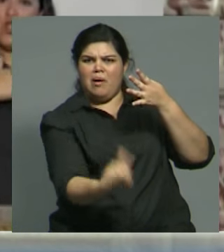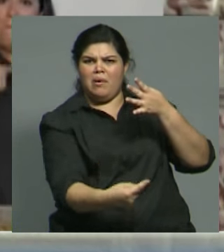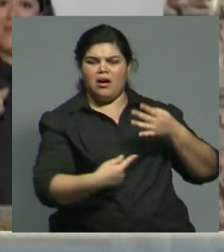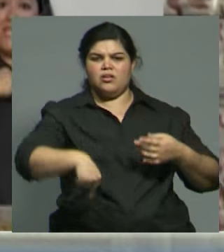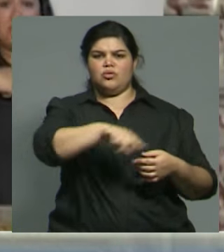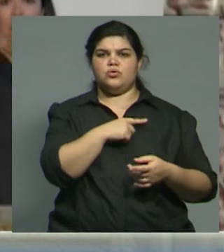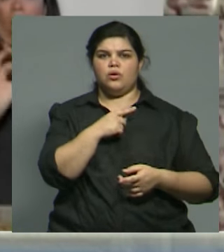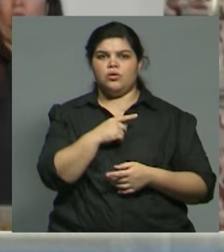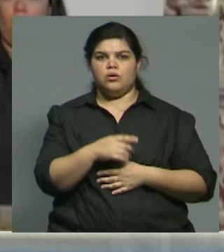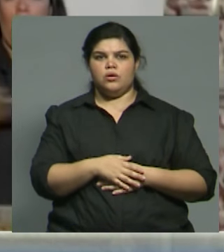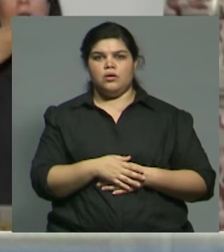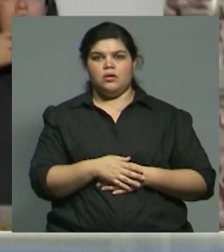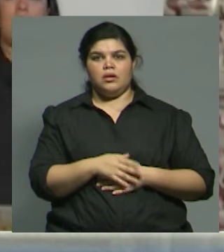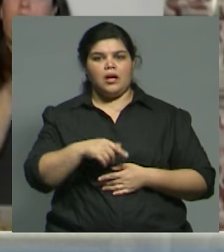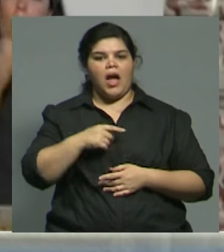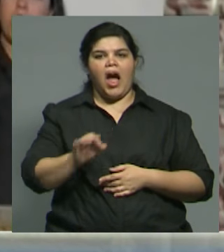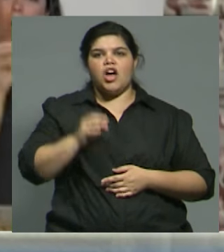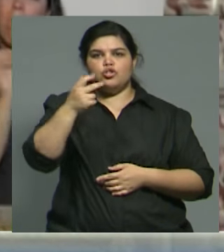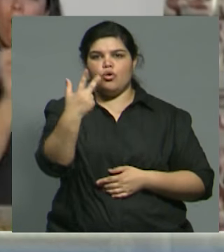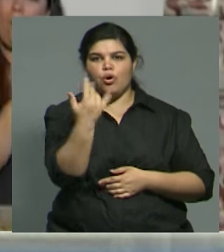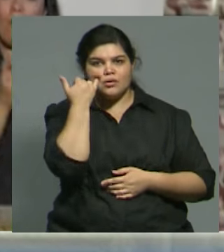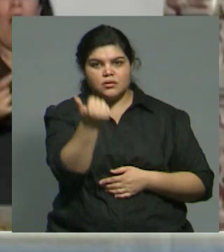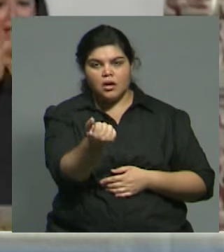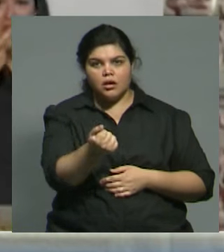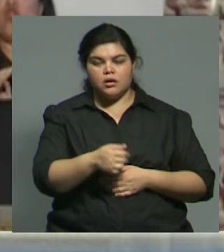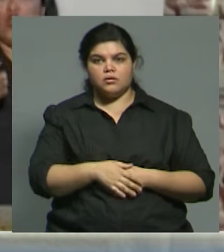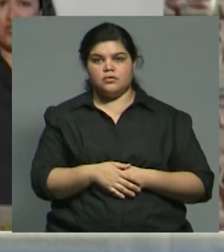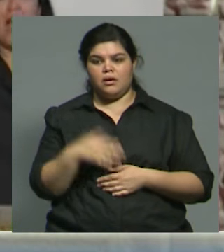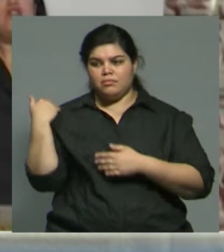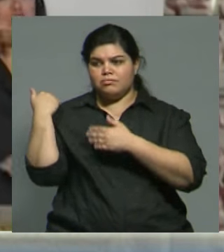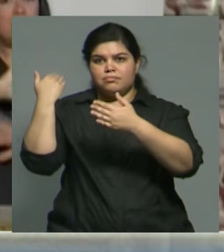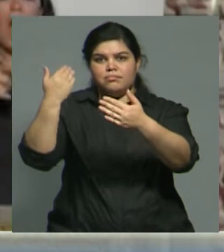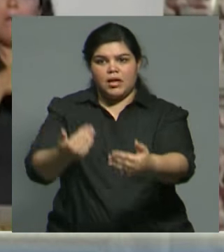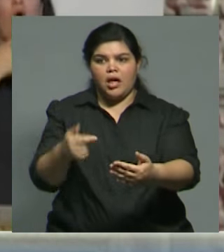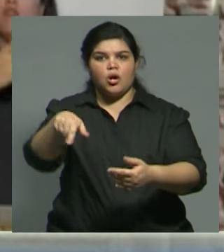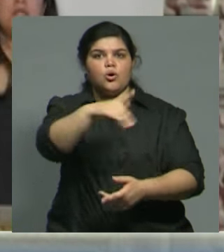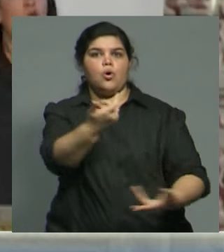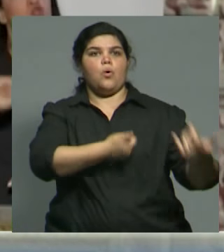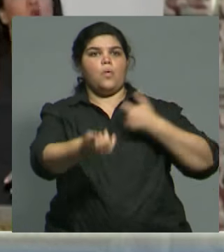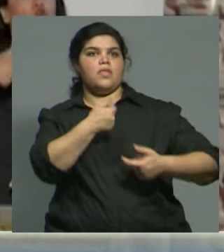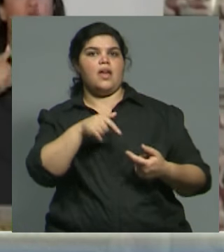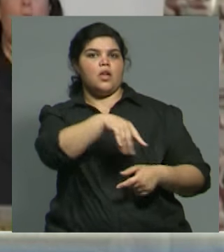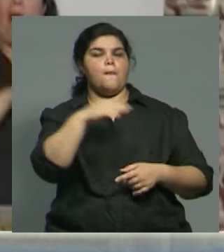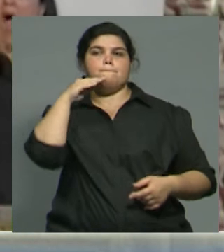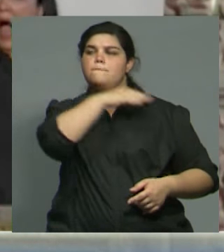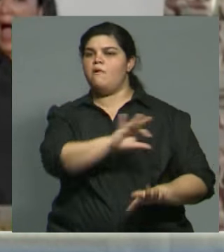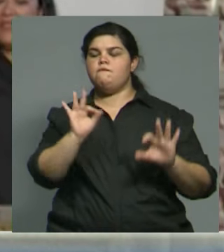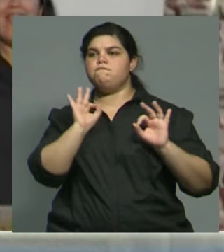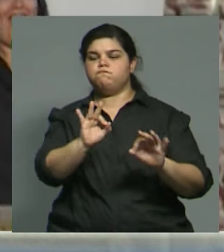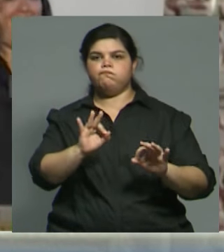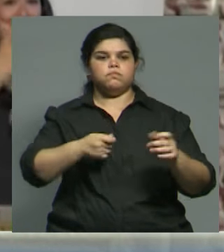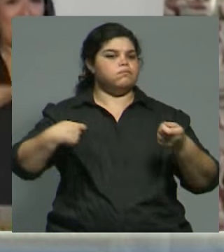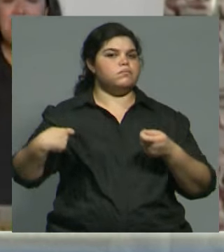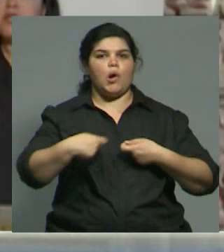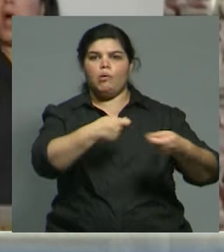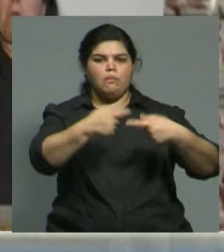remando entre todos hace 2 años, ellos dicen que no, que dejaron todo perfecto, que dejaron todo maravilloso.